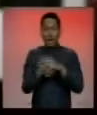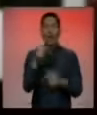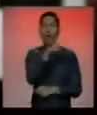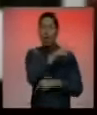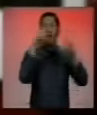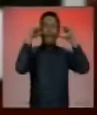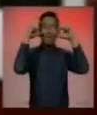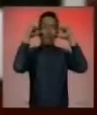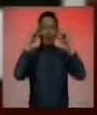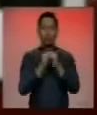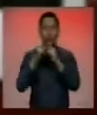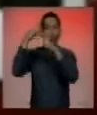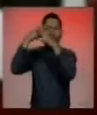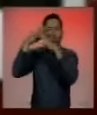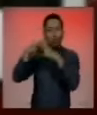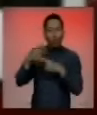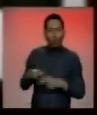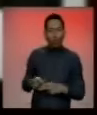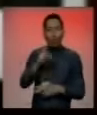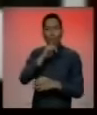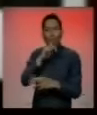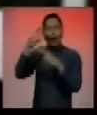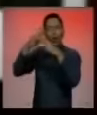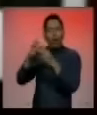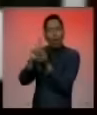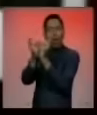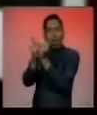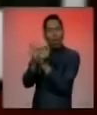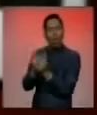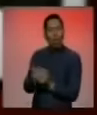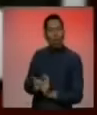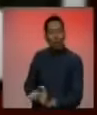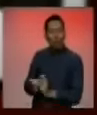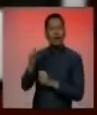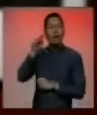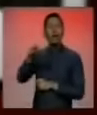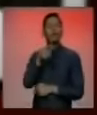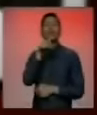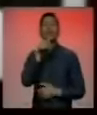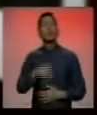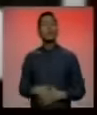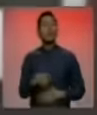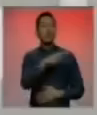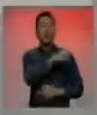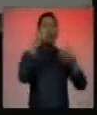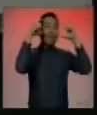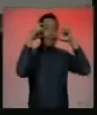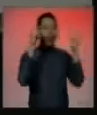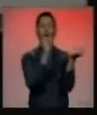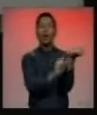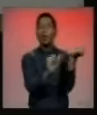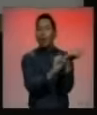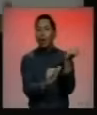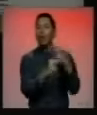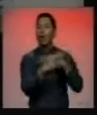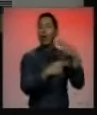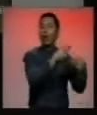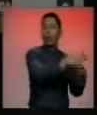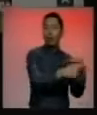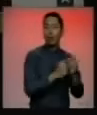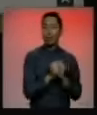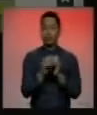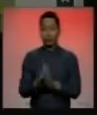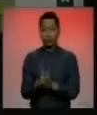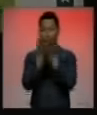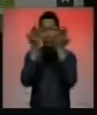otros nombres ocurrentes como Montpellier o Berlín, se ocultan identidades de hermanos y herederos. Página 2 explica que esta forma